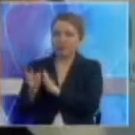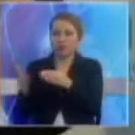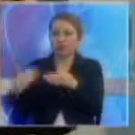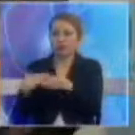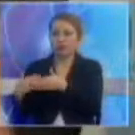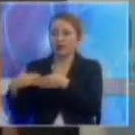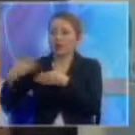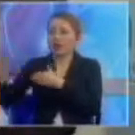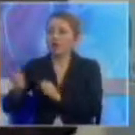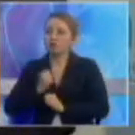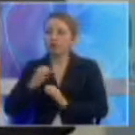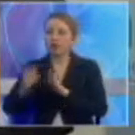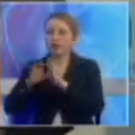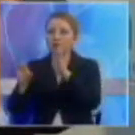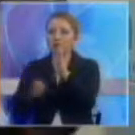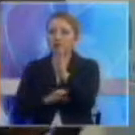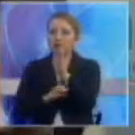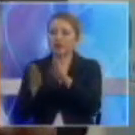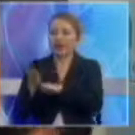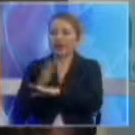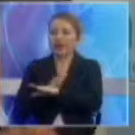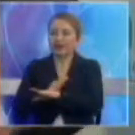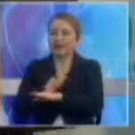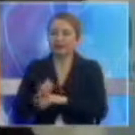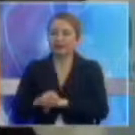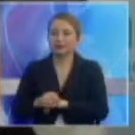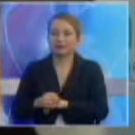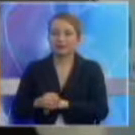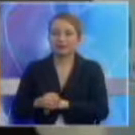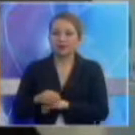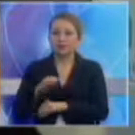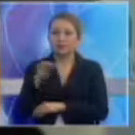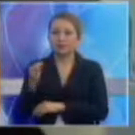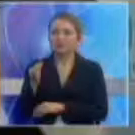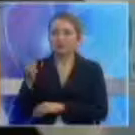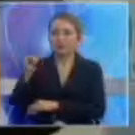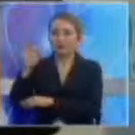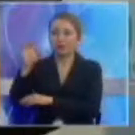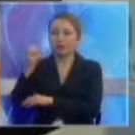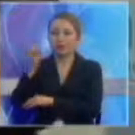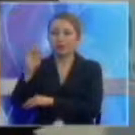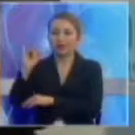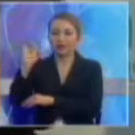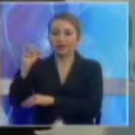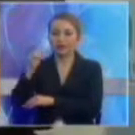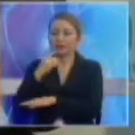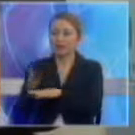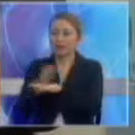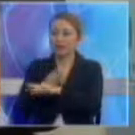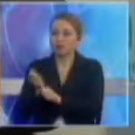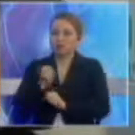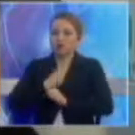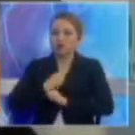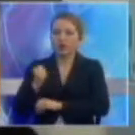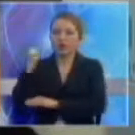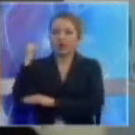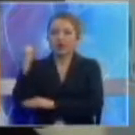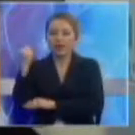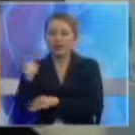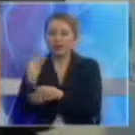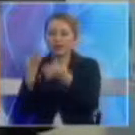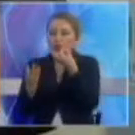la propia constitución de Montecristi, que establece unos derechos plasmados y que